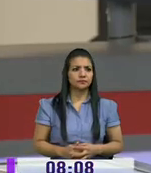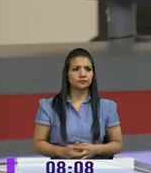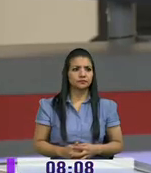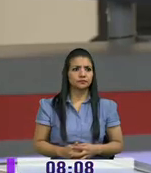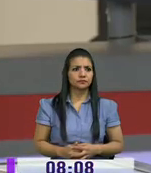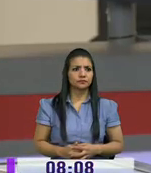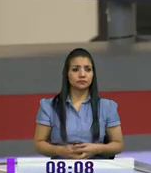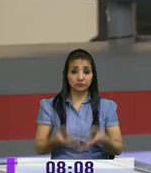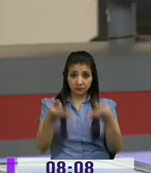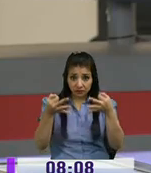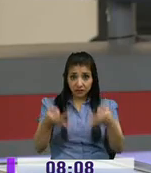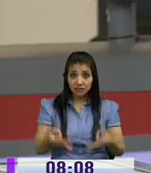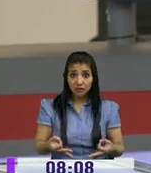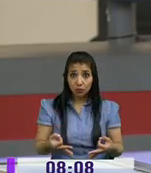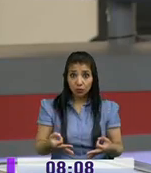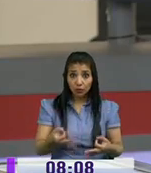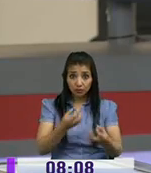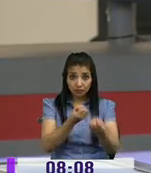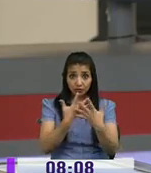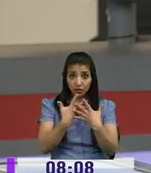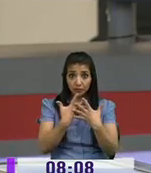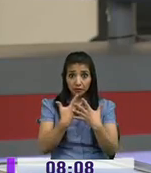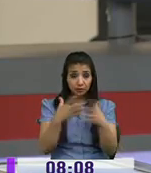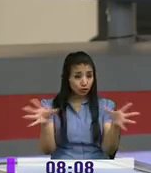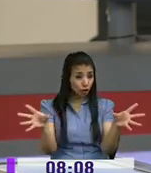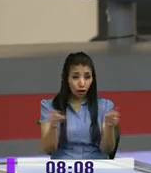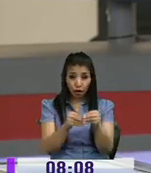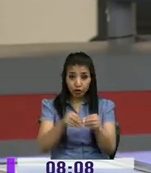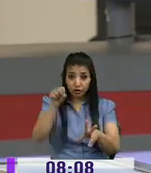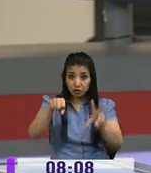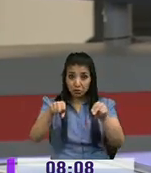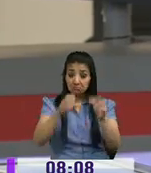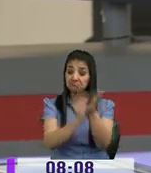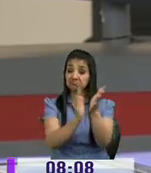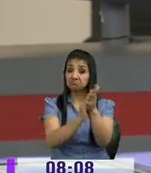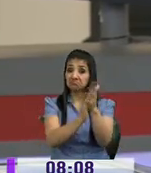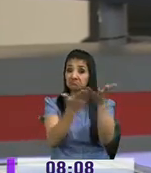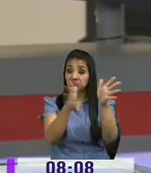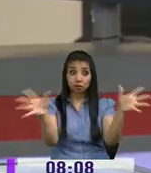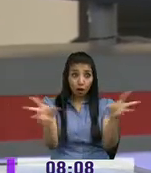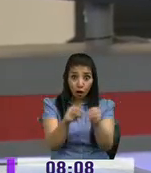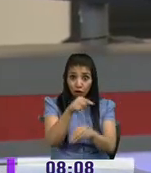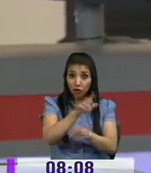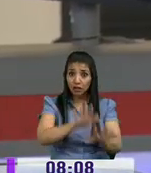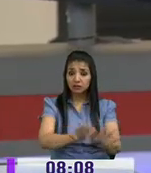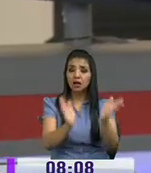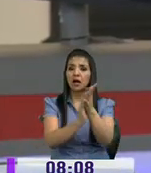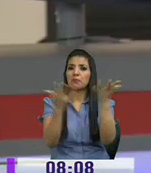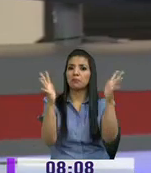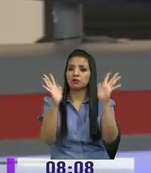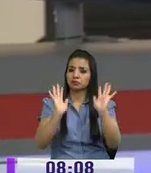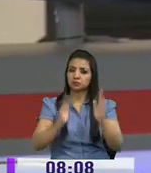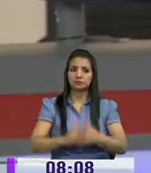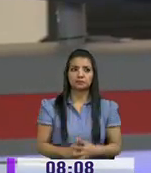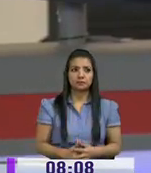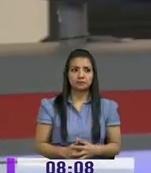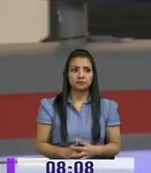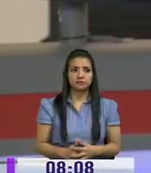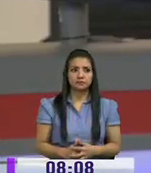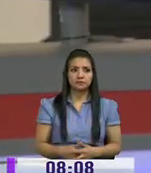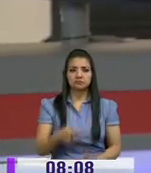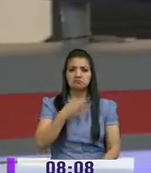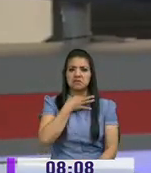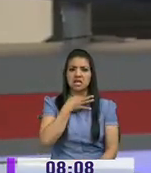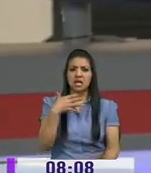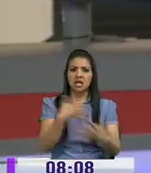¿Está seguro usted de todo lo que me dijo? ¿Todos son así? Aplausos. Si todos son así, aplausos. Y no tienen miedo ni